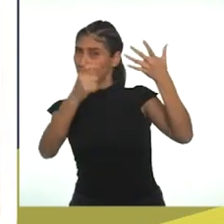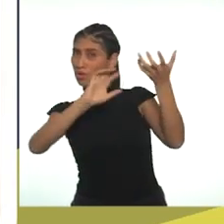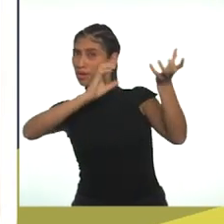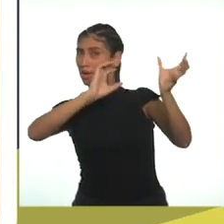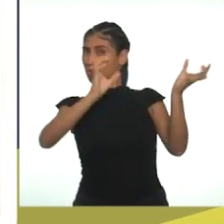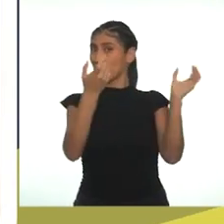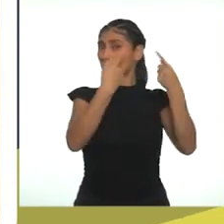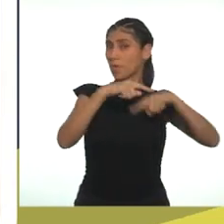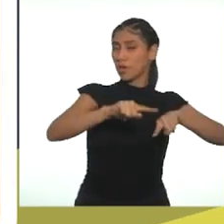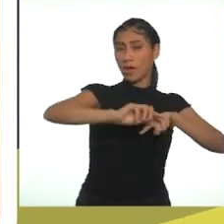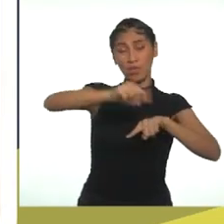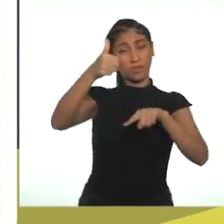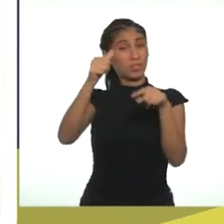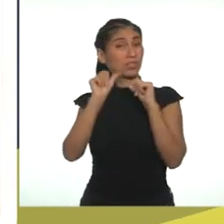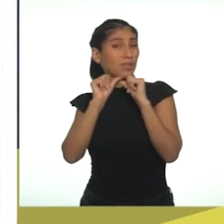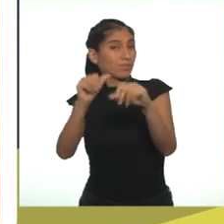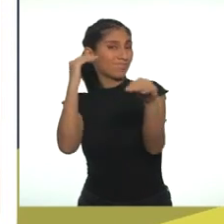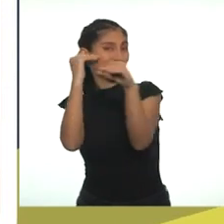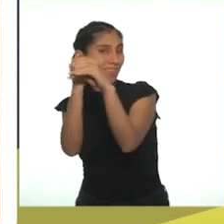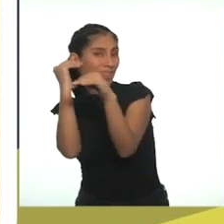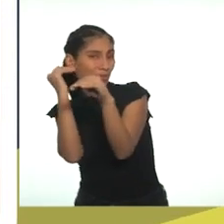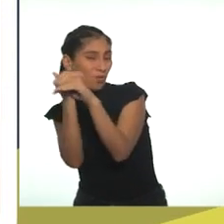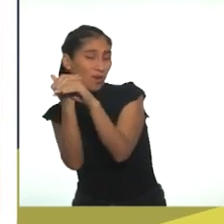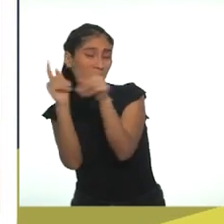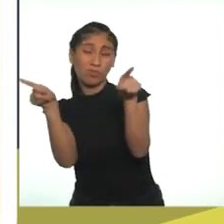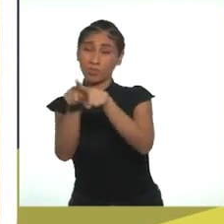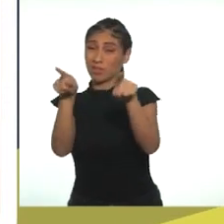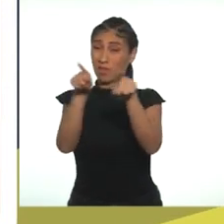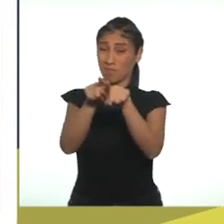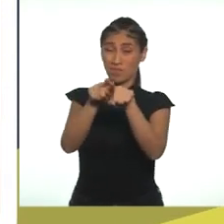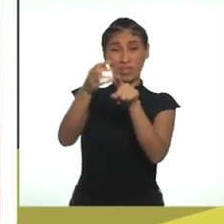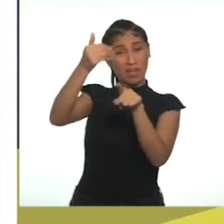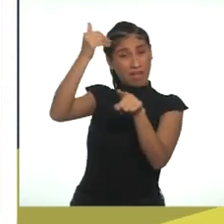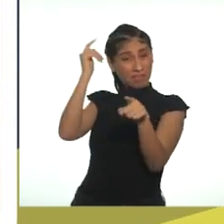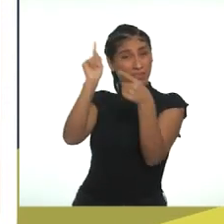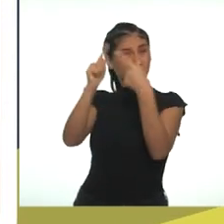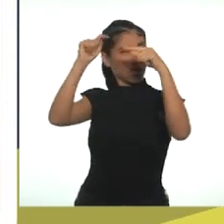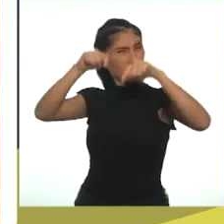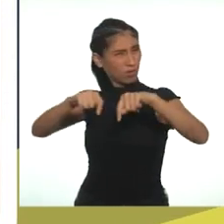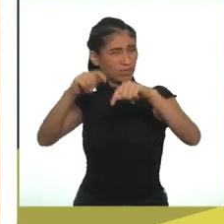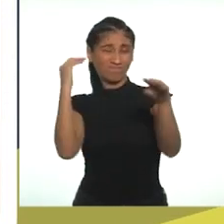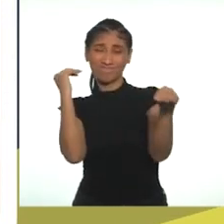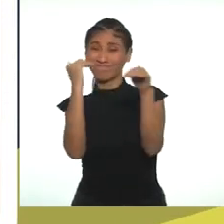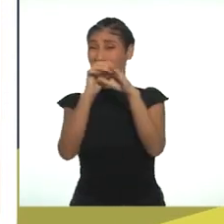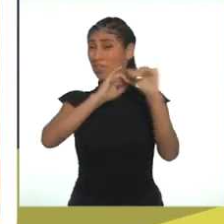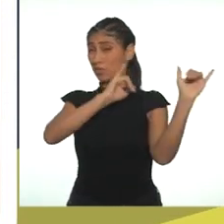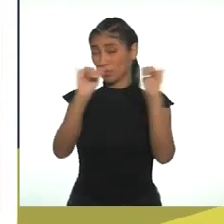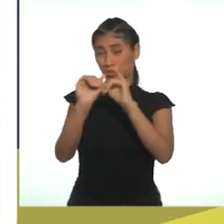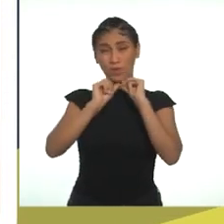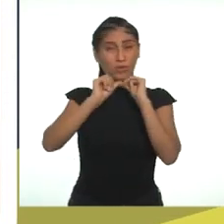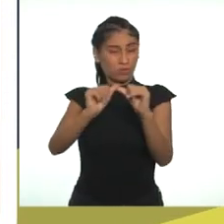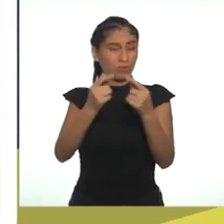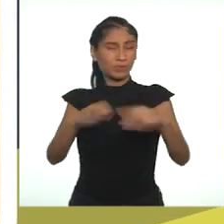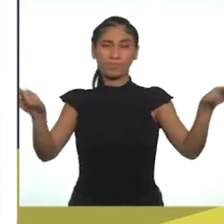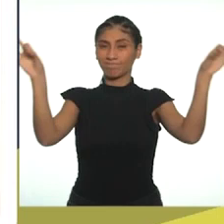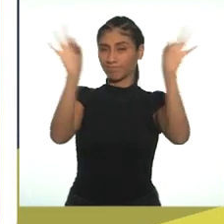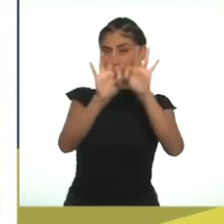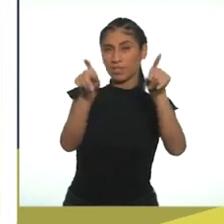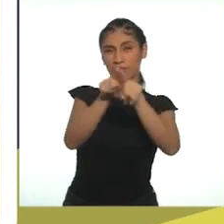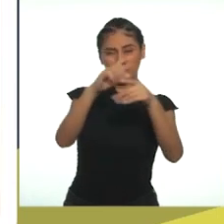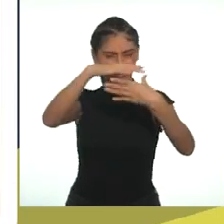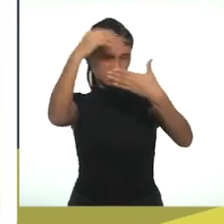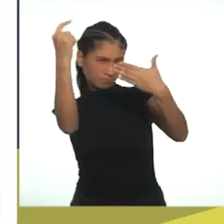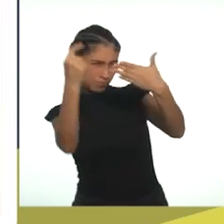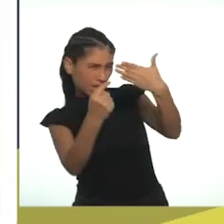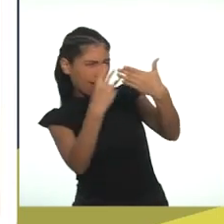cosas cambiaron, pero otras siguen siendo igual o similares a como eran antes. Es importante también conocer la historia